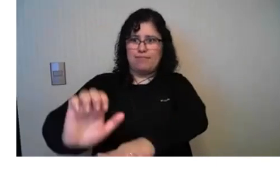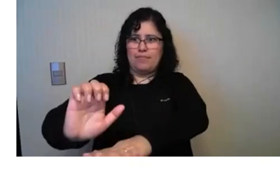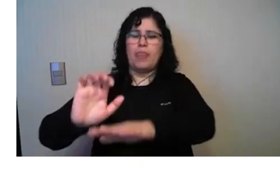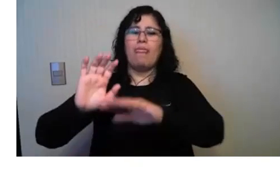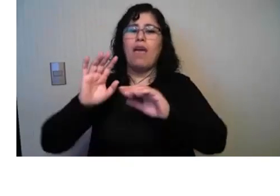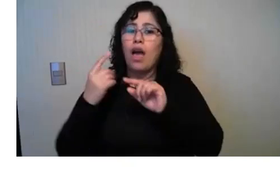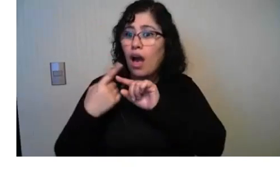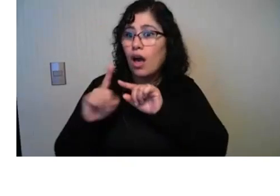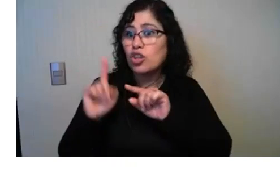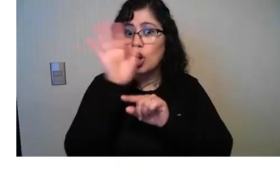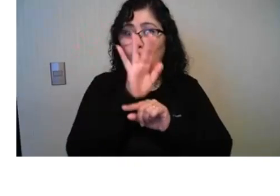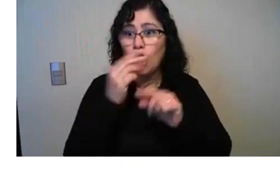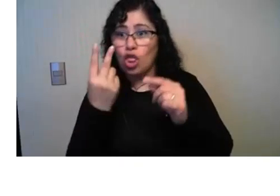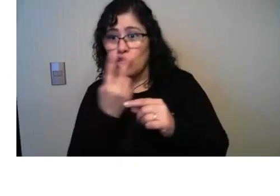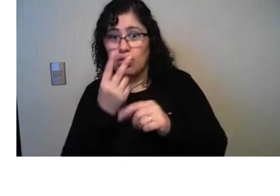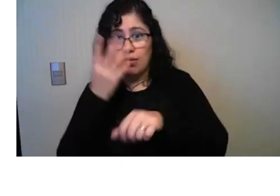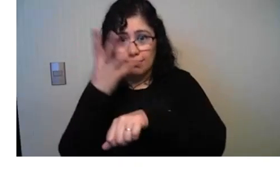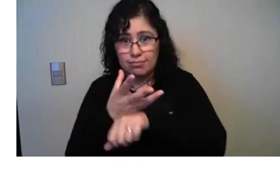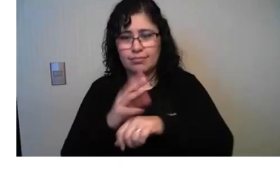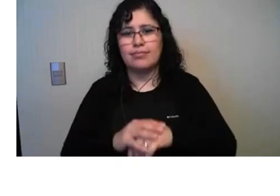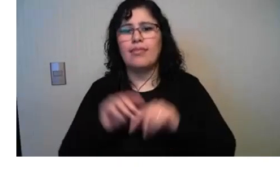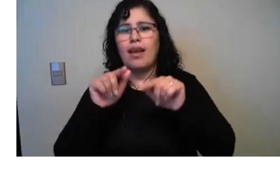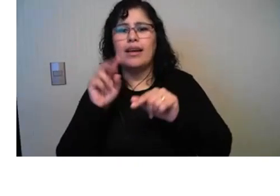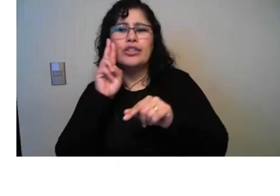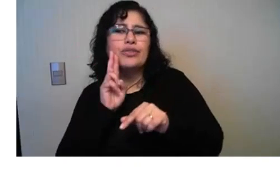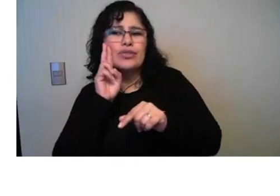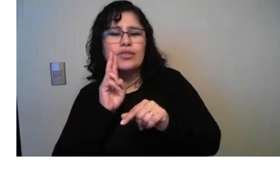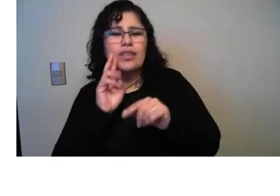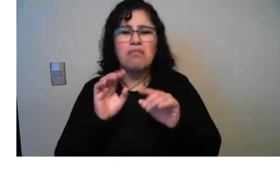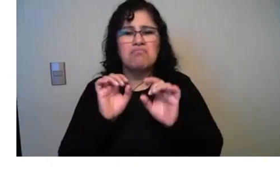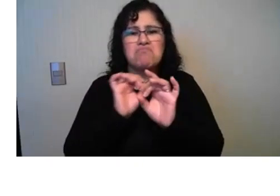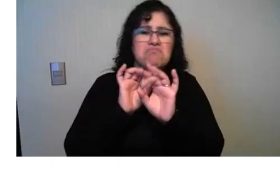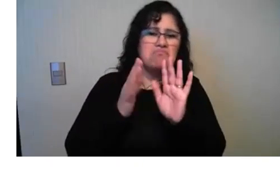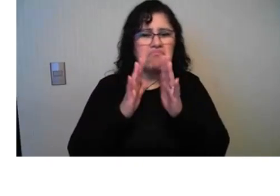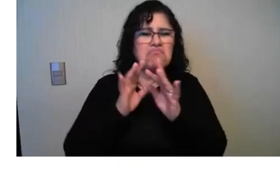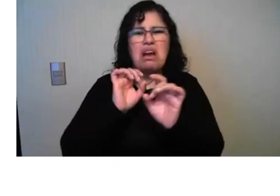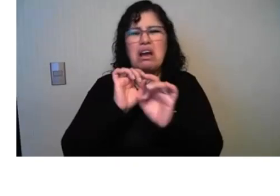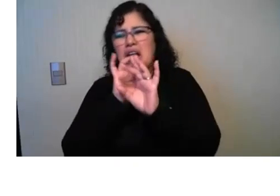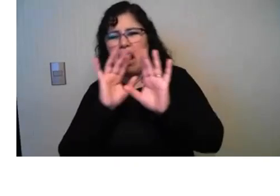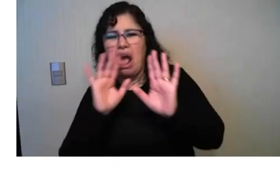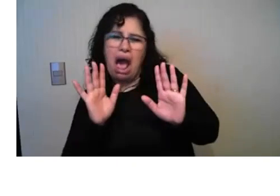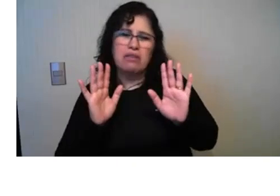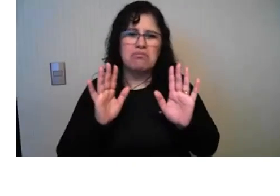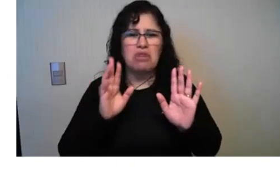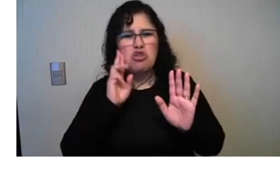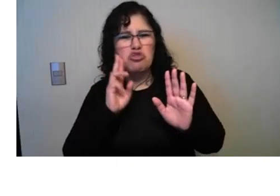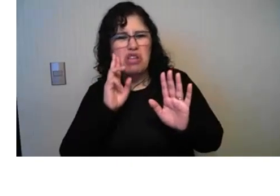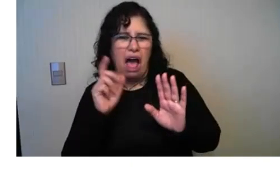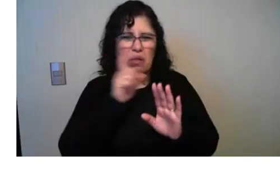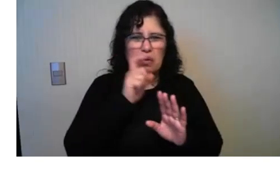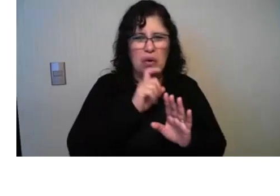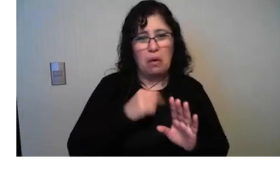colores prácticamente. Este, ¿cierto? Que es un poco más entre rojo y rosado, lo veo